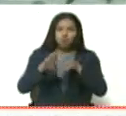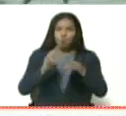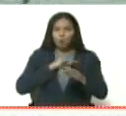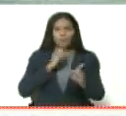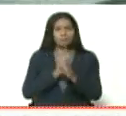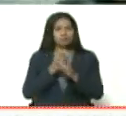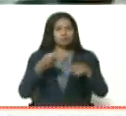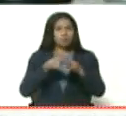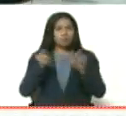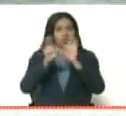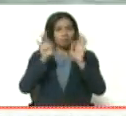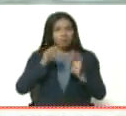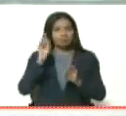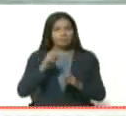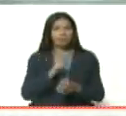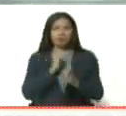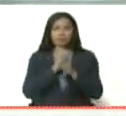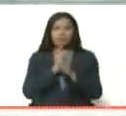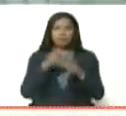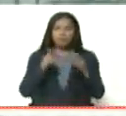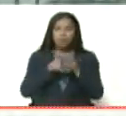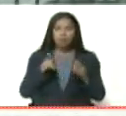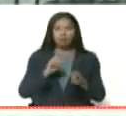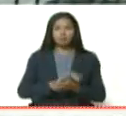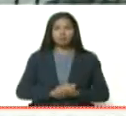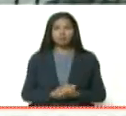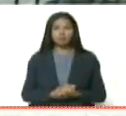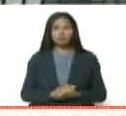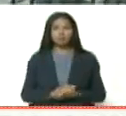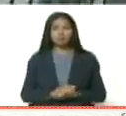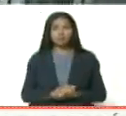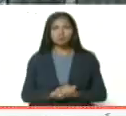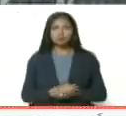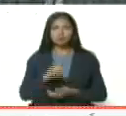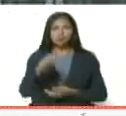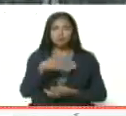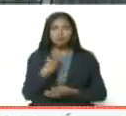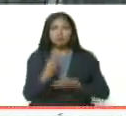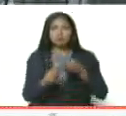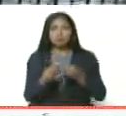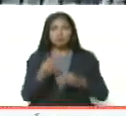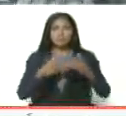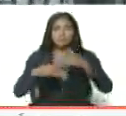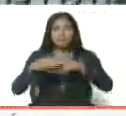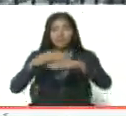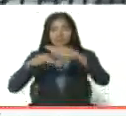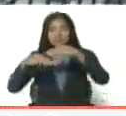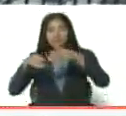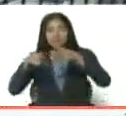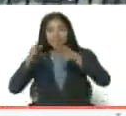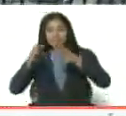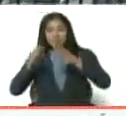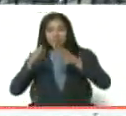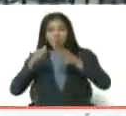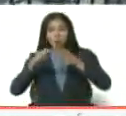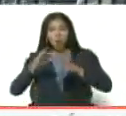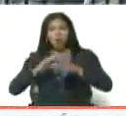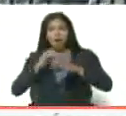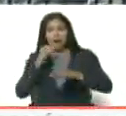competir, pelo a pelo. Si quiere hacer pasticho, haga pasticho. Aquí tiene,